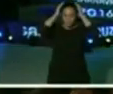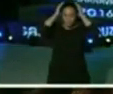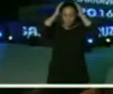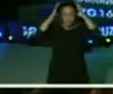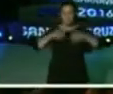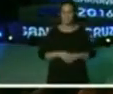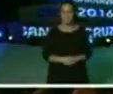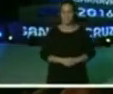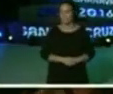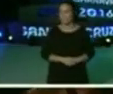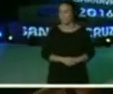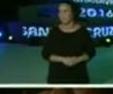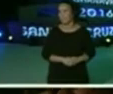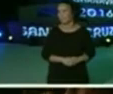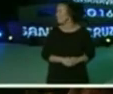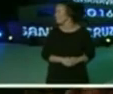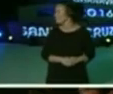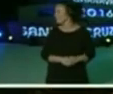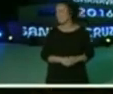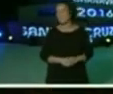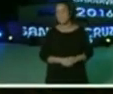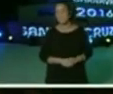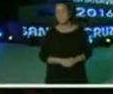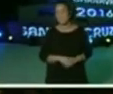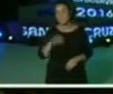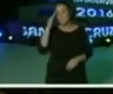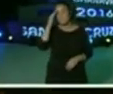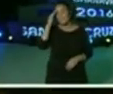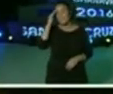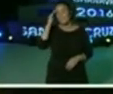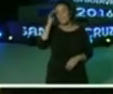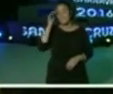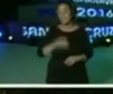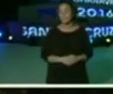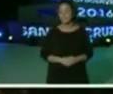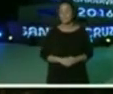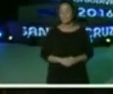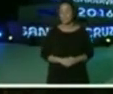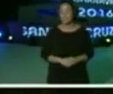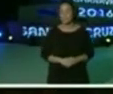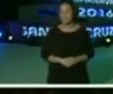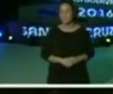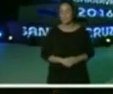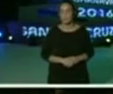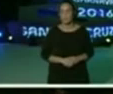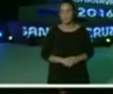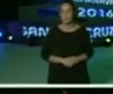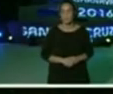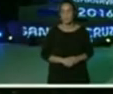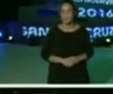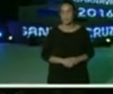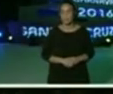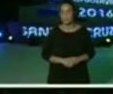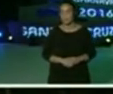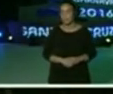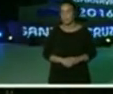Un festival para quien quiera tenerlo cerca y vivirlo intensamente con esta murga veterana donde las hay en el Carnaval de Santa Cruz de Tenerife, que